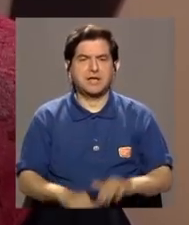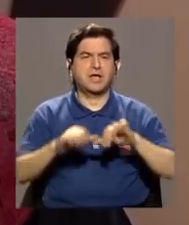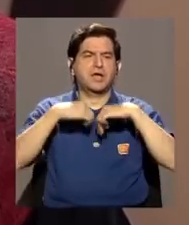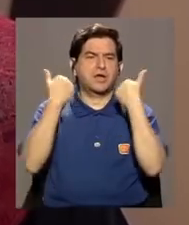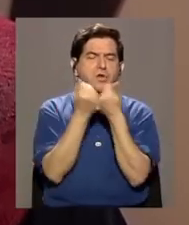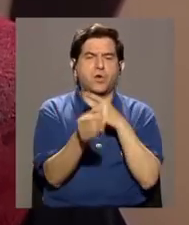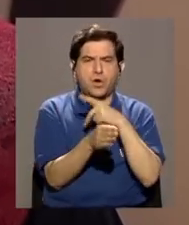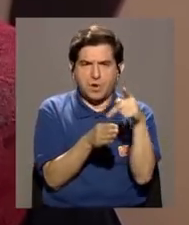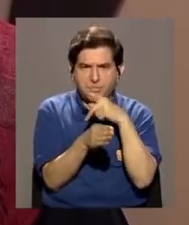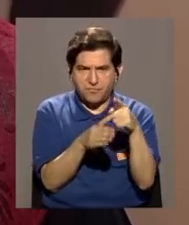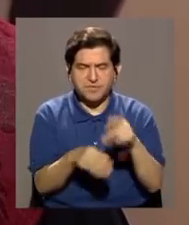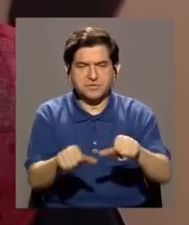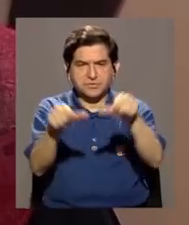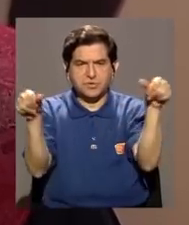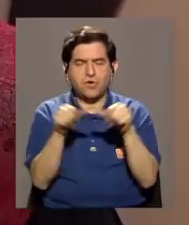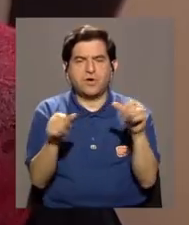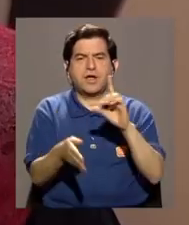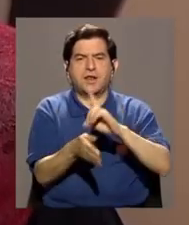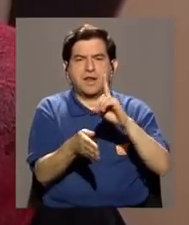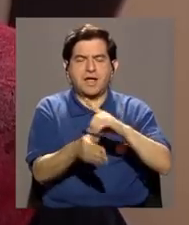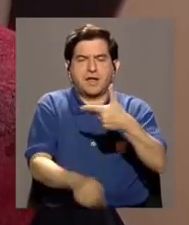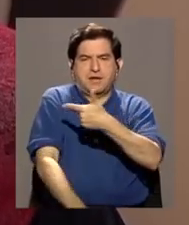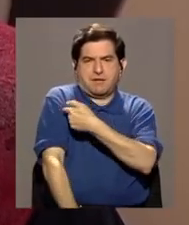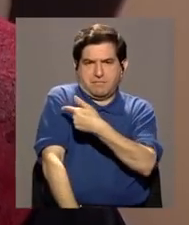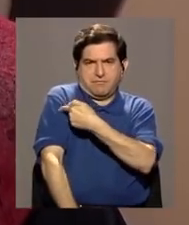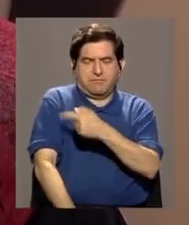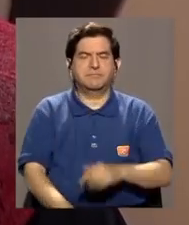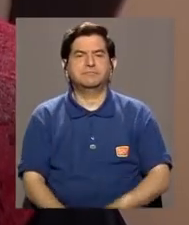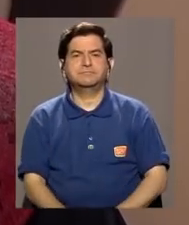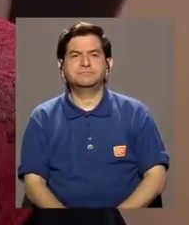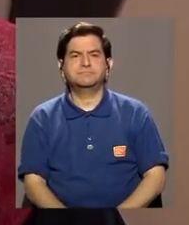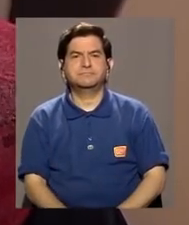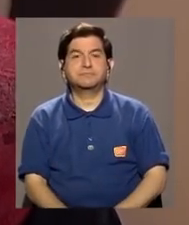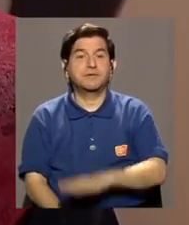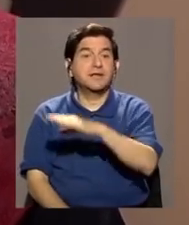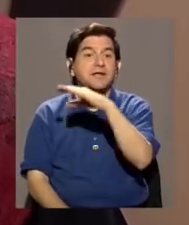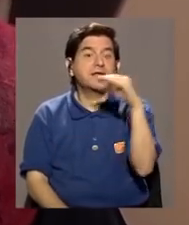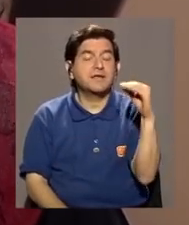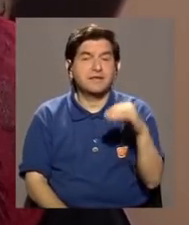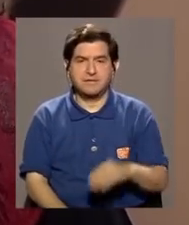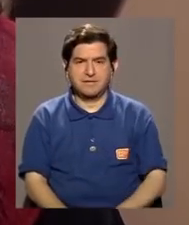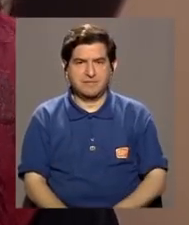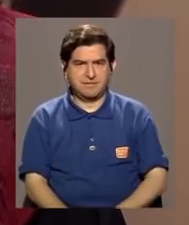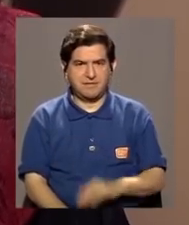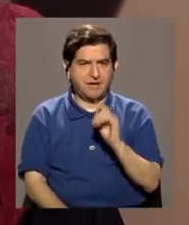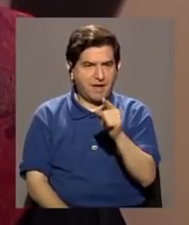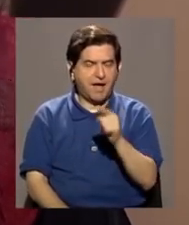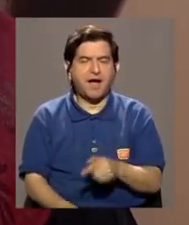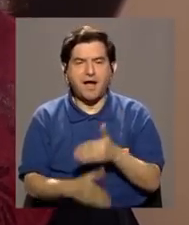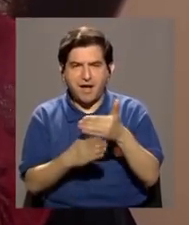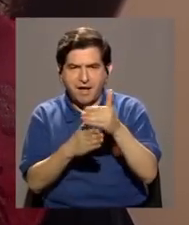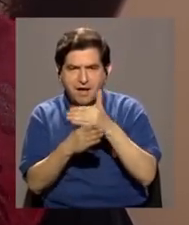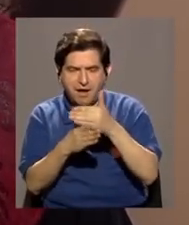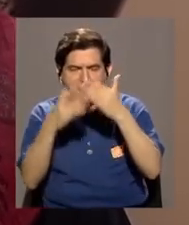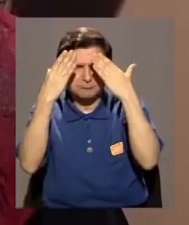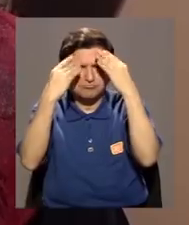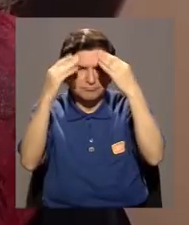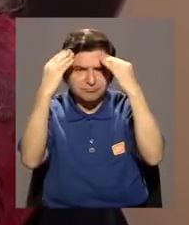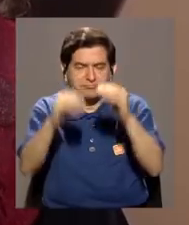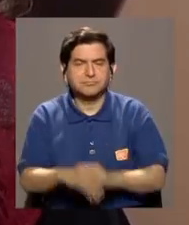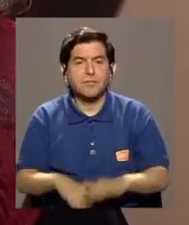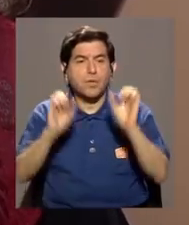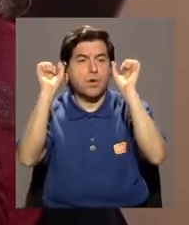las asociaciones profesionales en el campo de la medicina y el campo de enfermería y poder compartir información